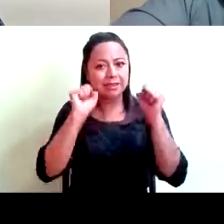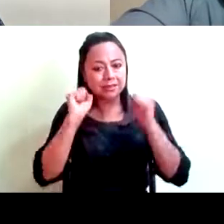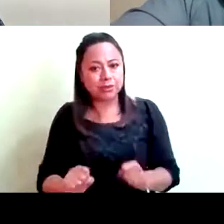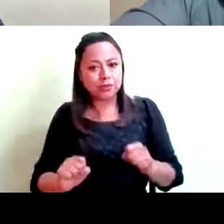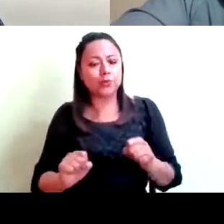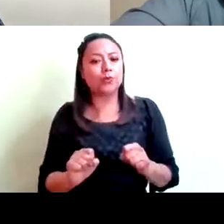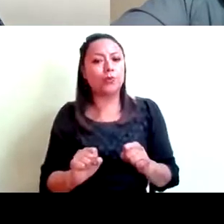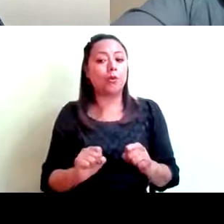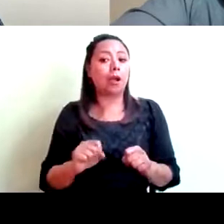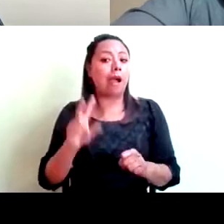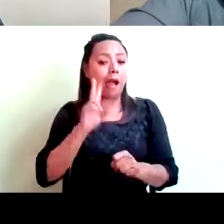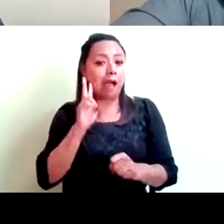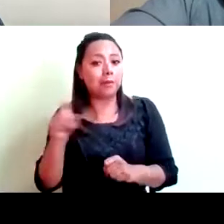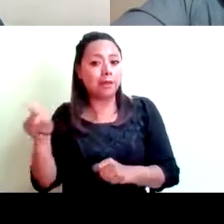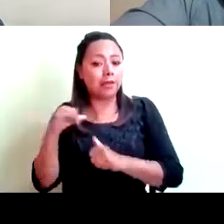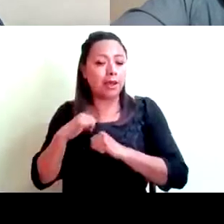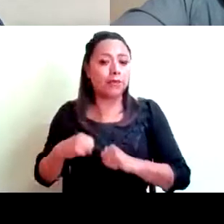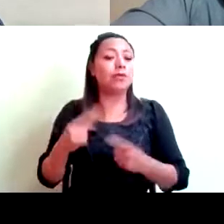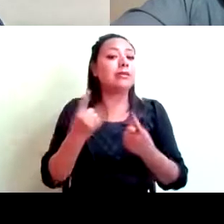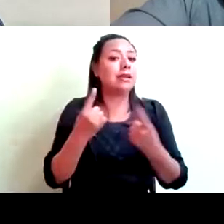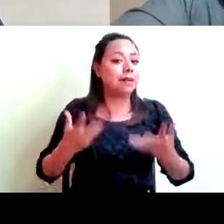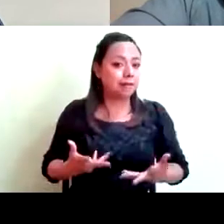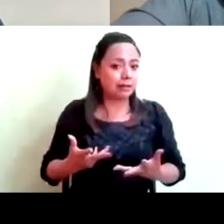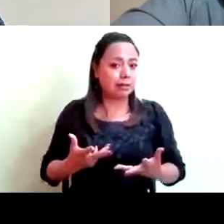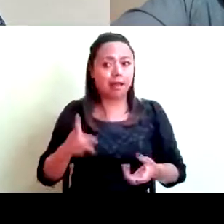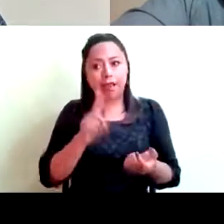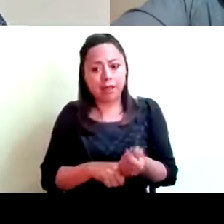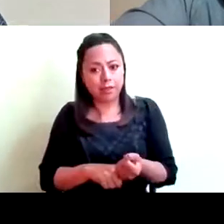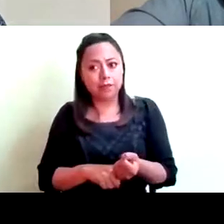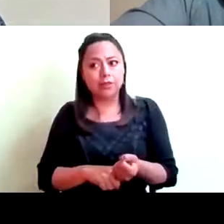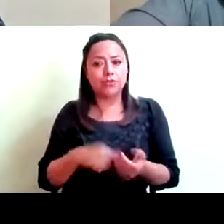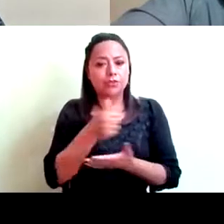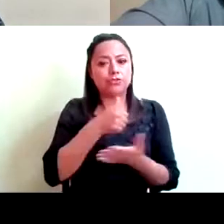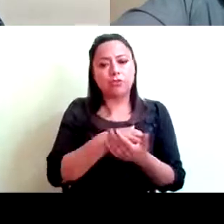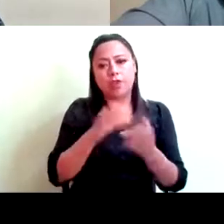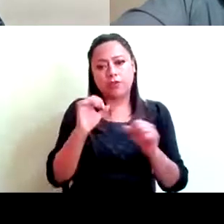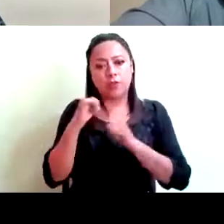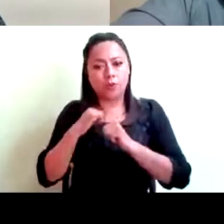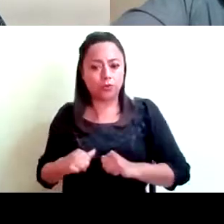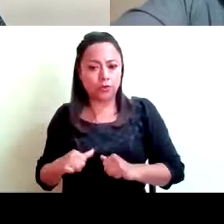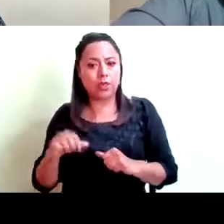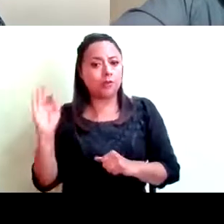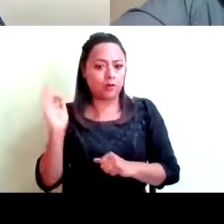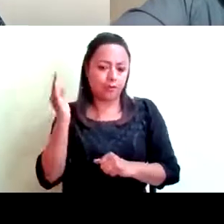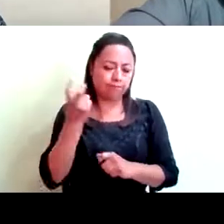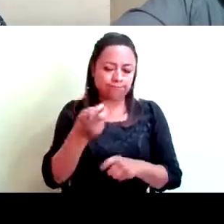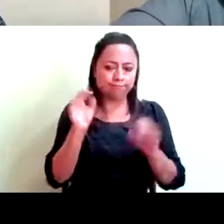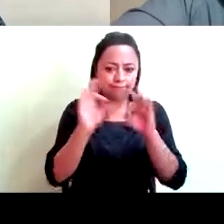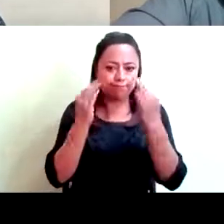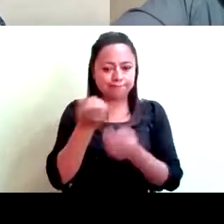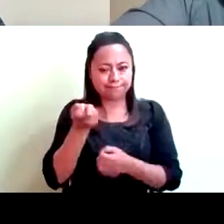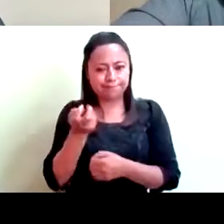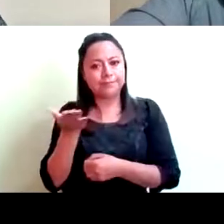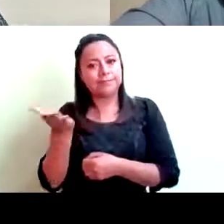hacer la autoridad, tanto de la ciudad como la autoridad federal en este sentido. Y esa es mi petición. Muchas gracias,